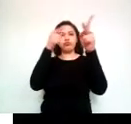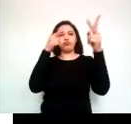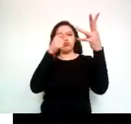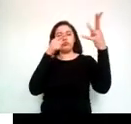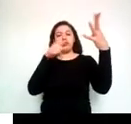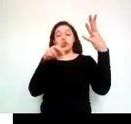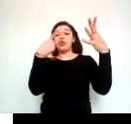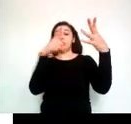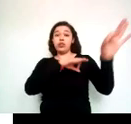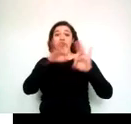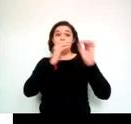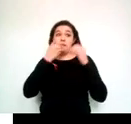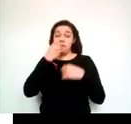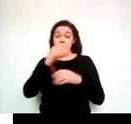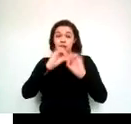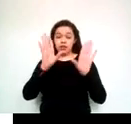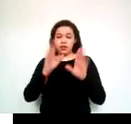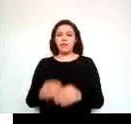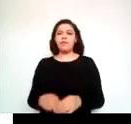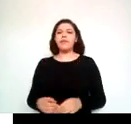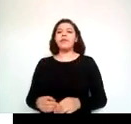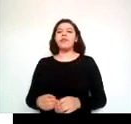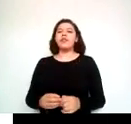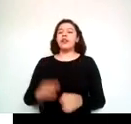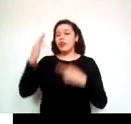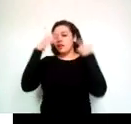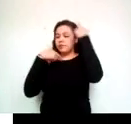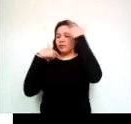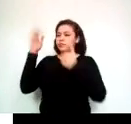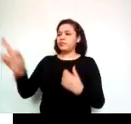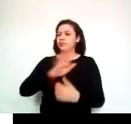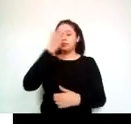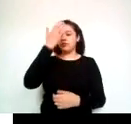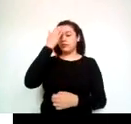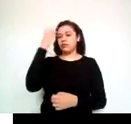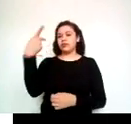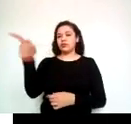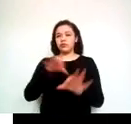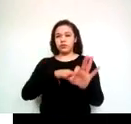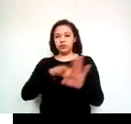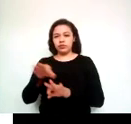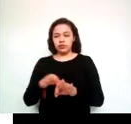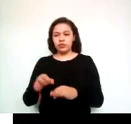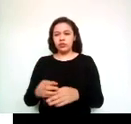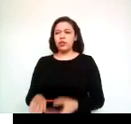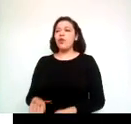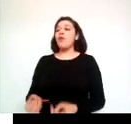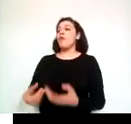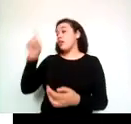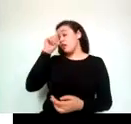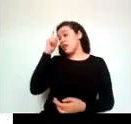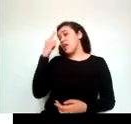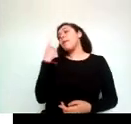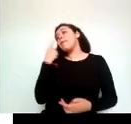dentro de esta posición. La evaluación y reconocimiento de desempeño, que esto es que, qué tanto retroalimentamos a